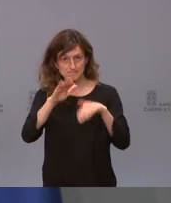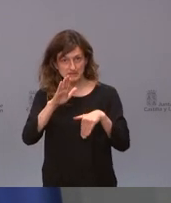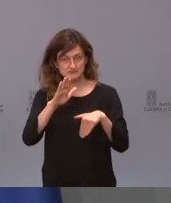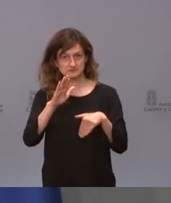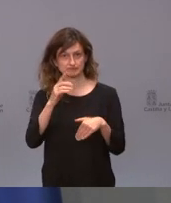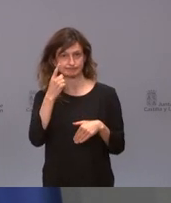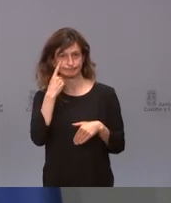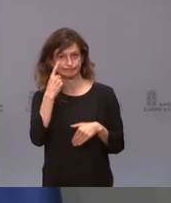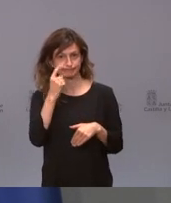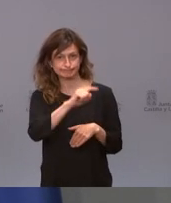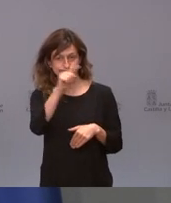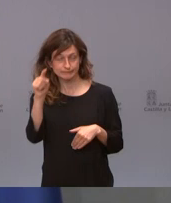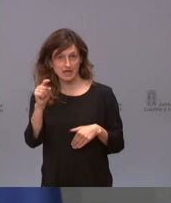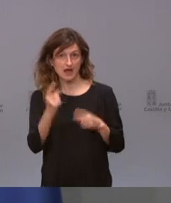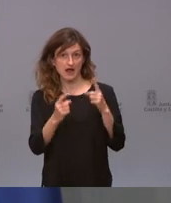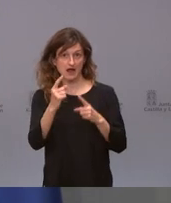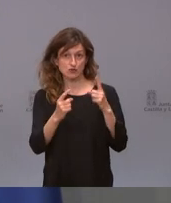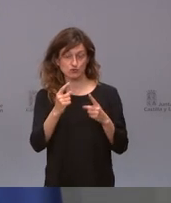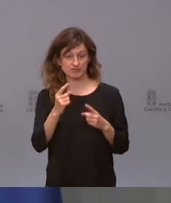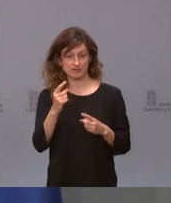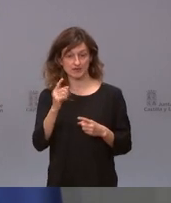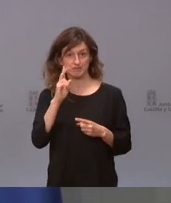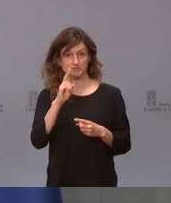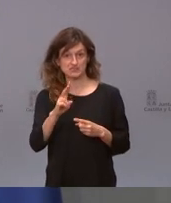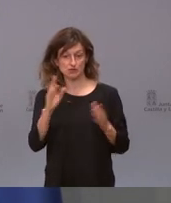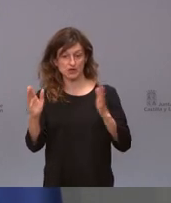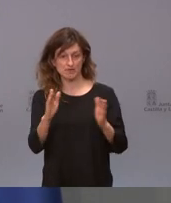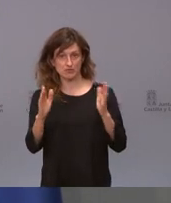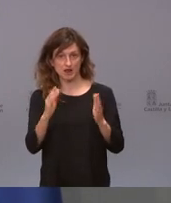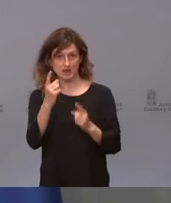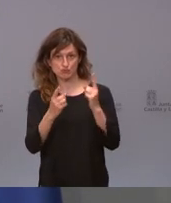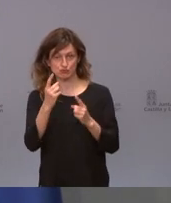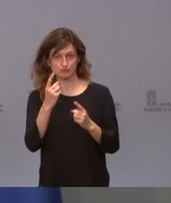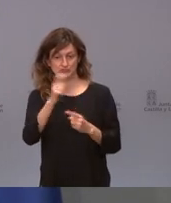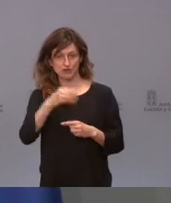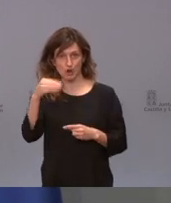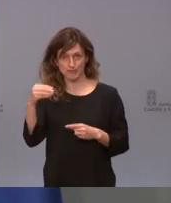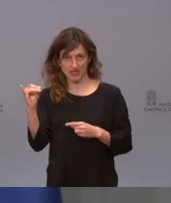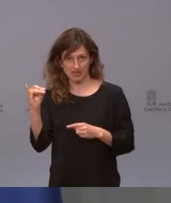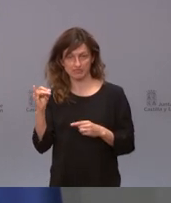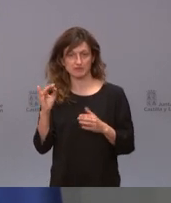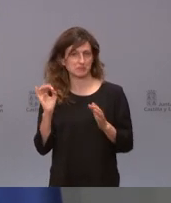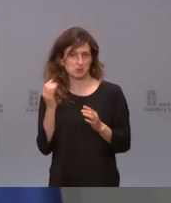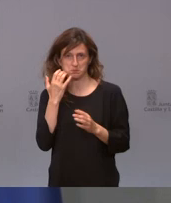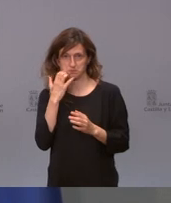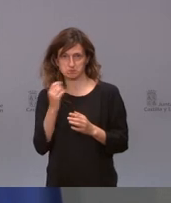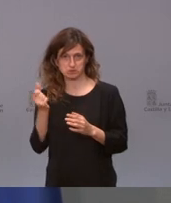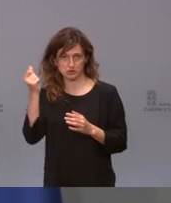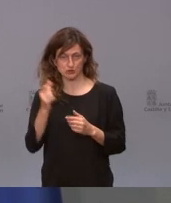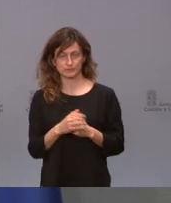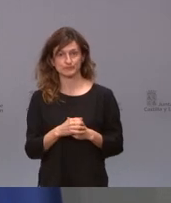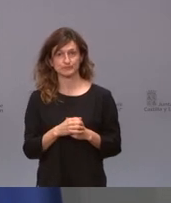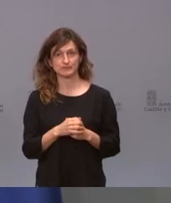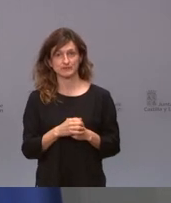hay excepciones las ha habido en todas las olas hemos tenido gente joven pero con esto que he dicho de la